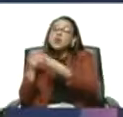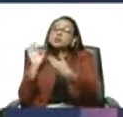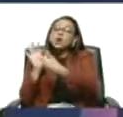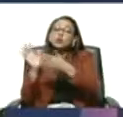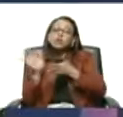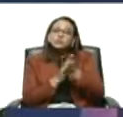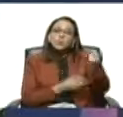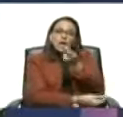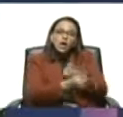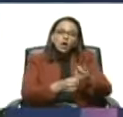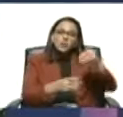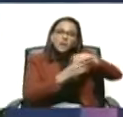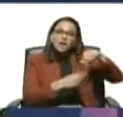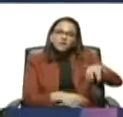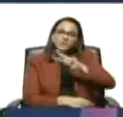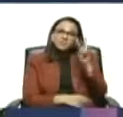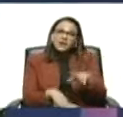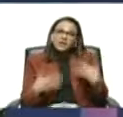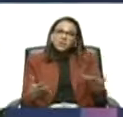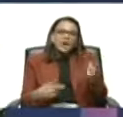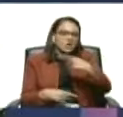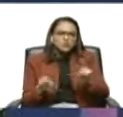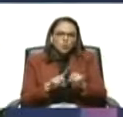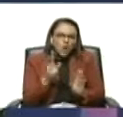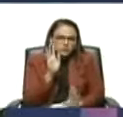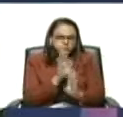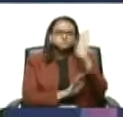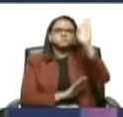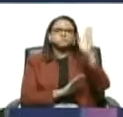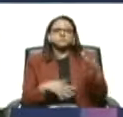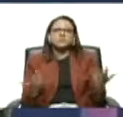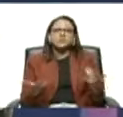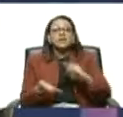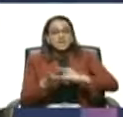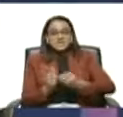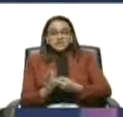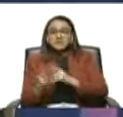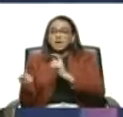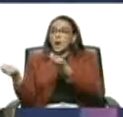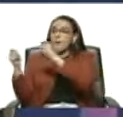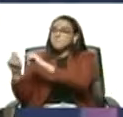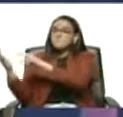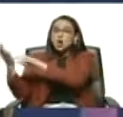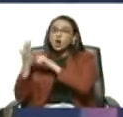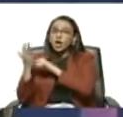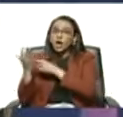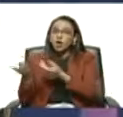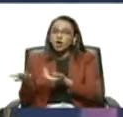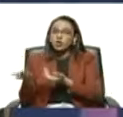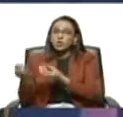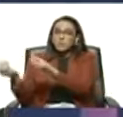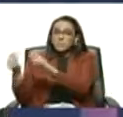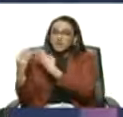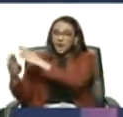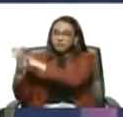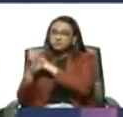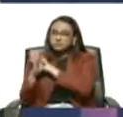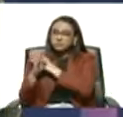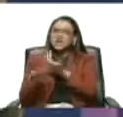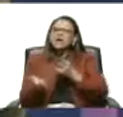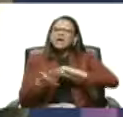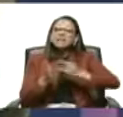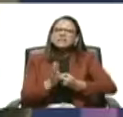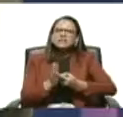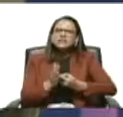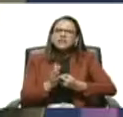en todos sus ámbitos. Así que el bloqueo económico fue lo que ha significado. Nosotros